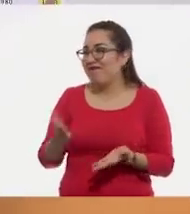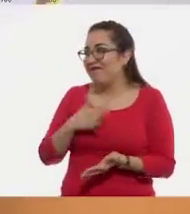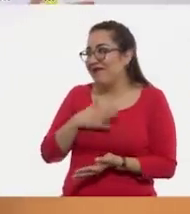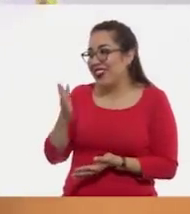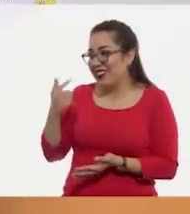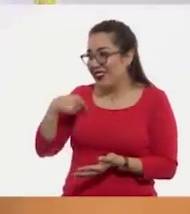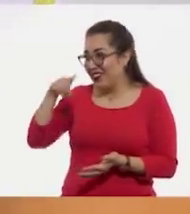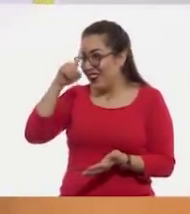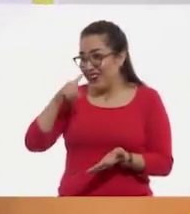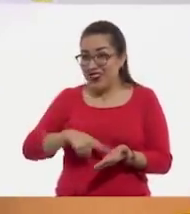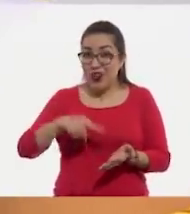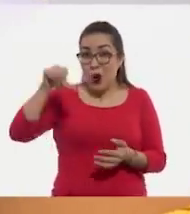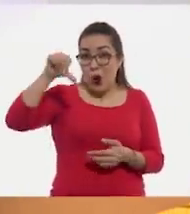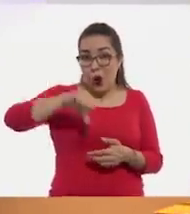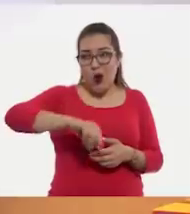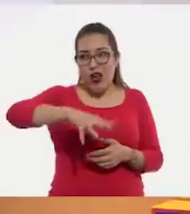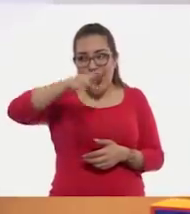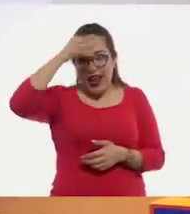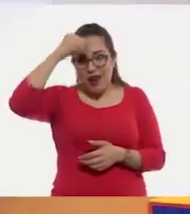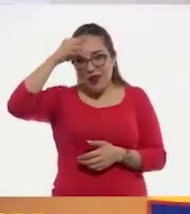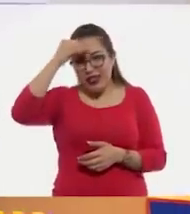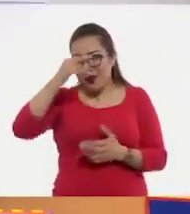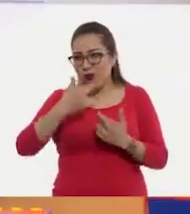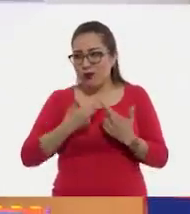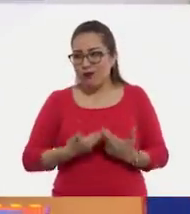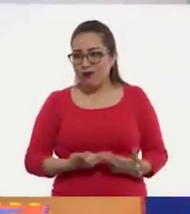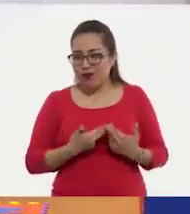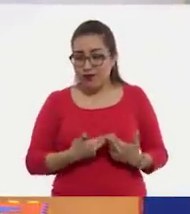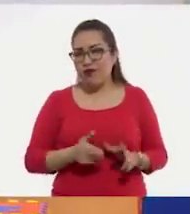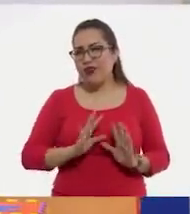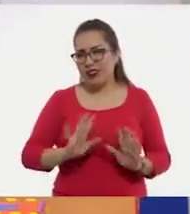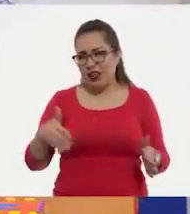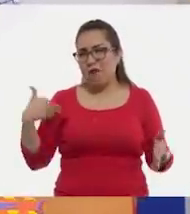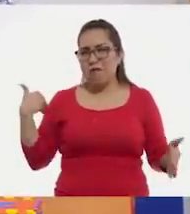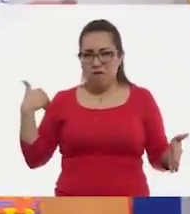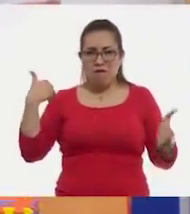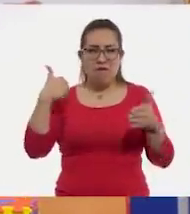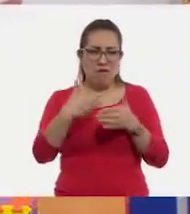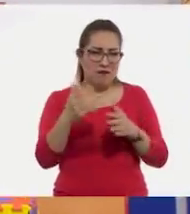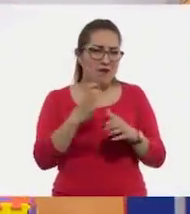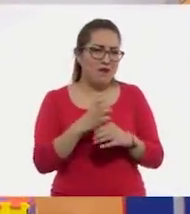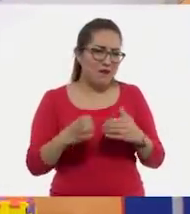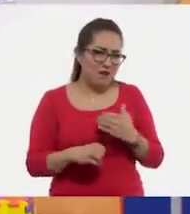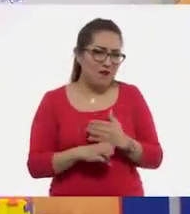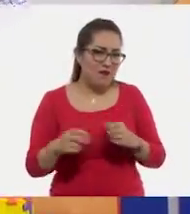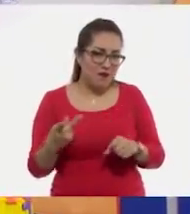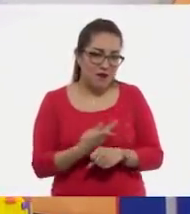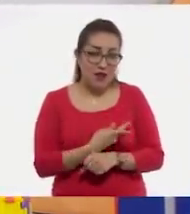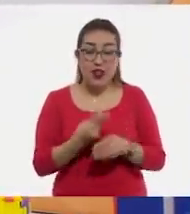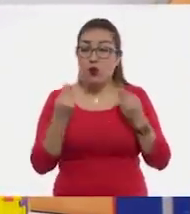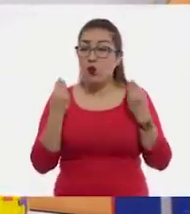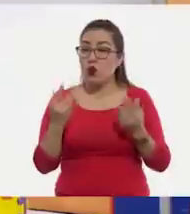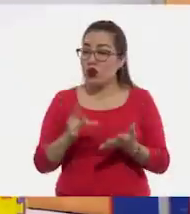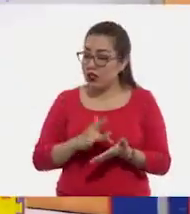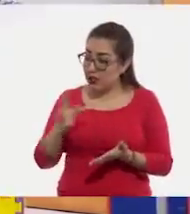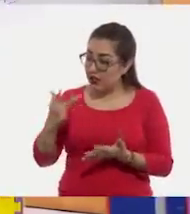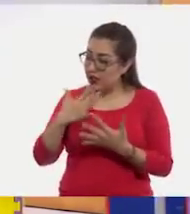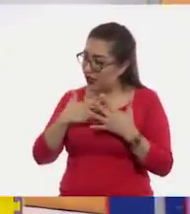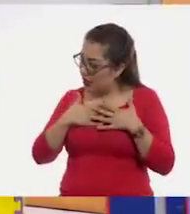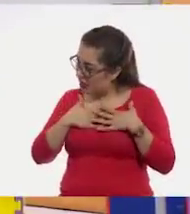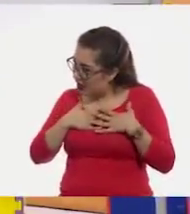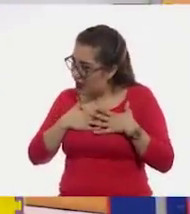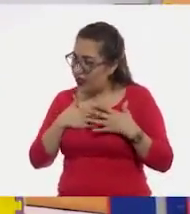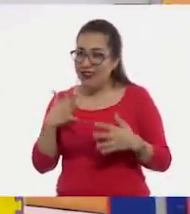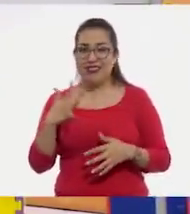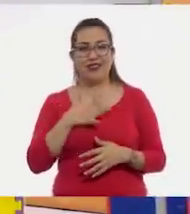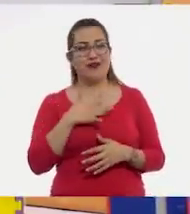hemos aprendido, nos hemos divertido, ha pasado un poco de todo y por eso y mucho más, te agradecemos con el corazón, maestra